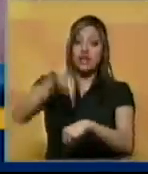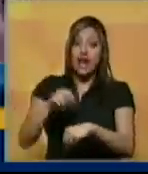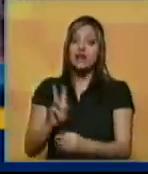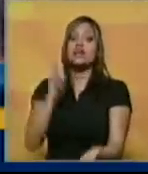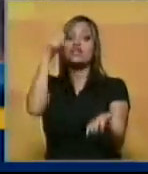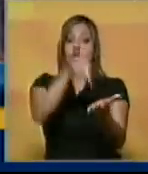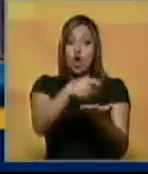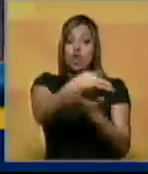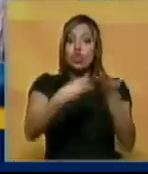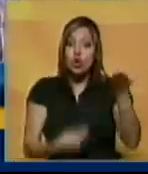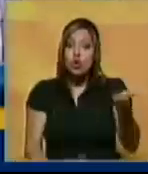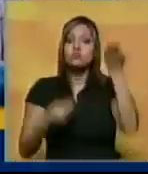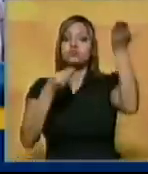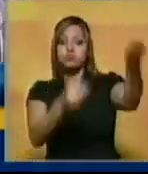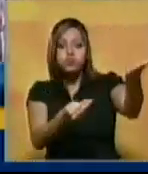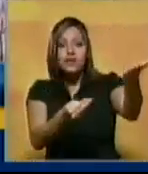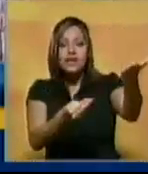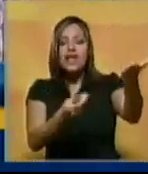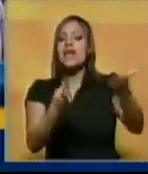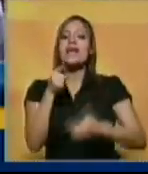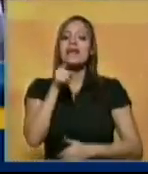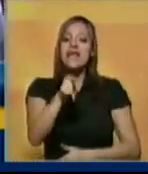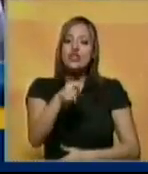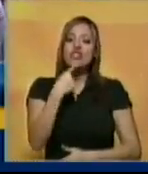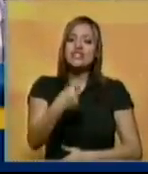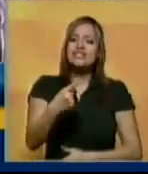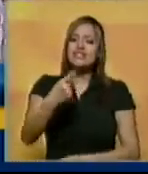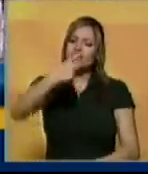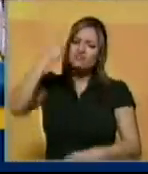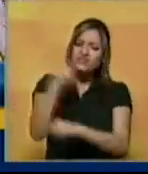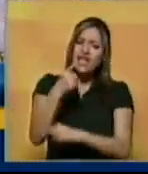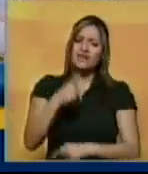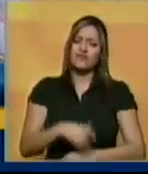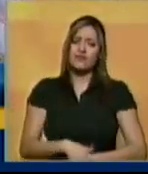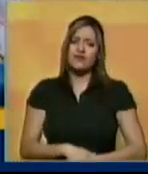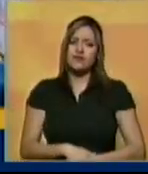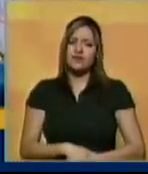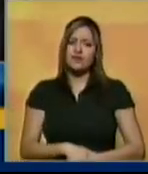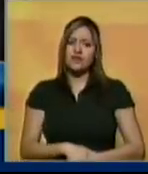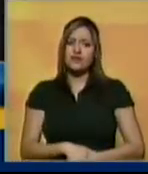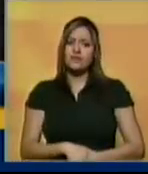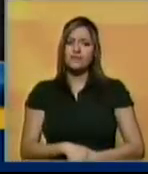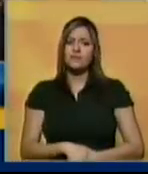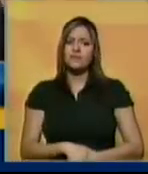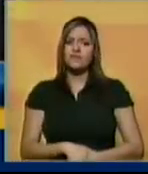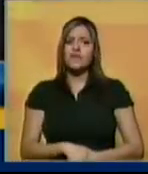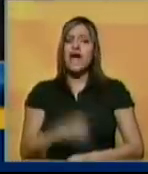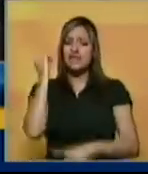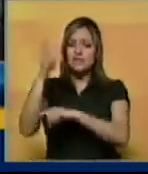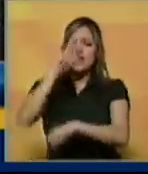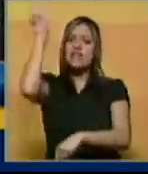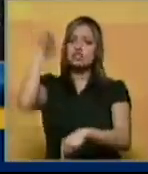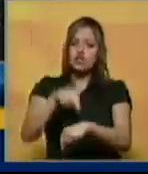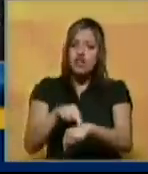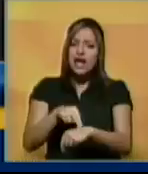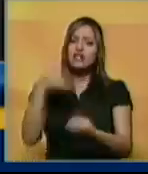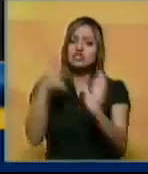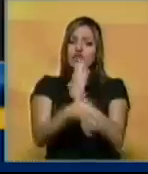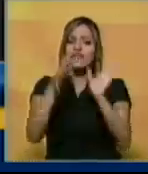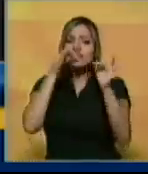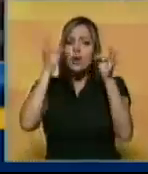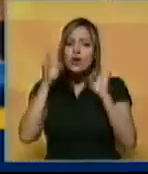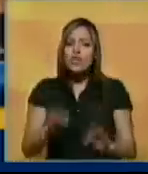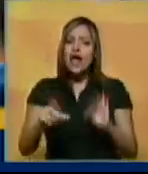Ya entregaron el documento en el cual exigen que la Asamblea Nacional legisle en materia de